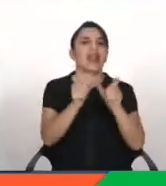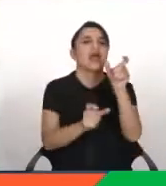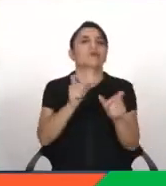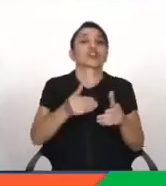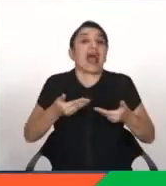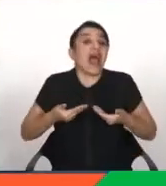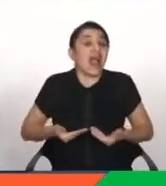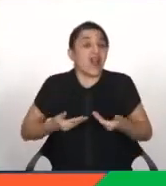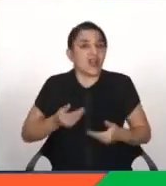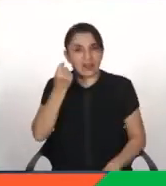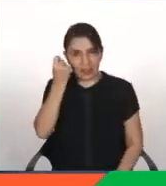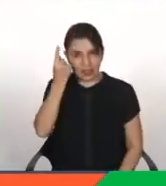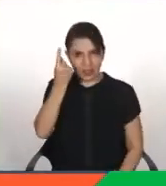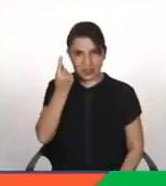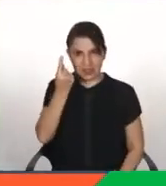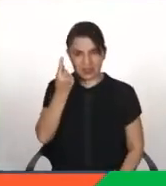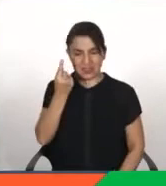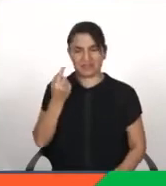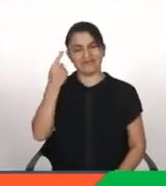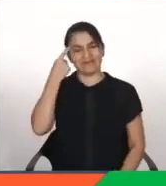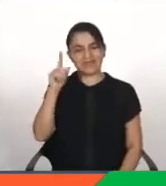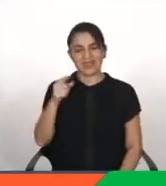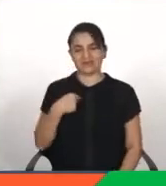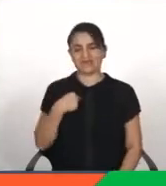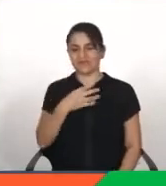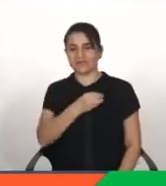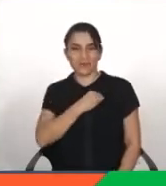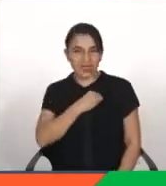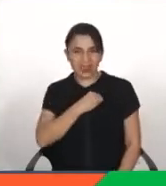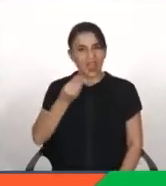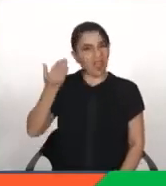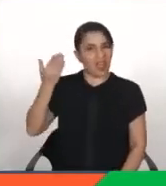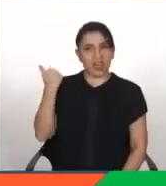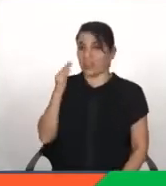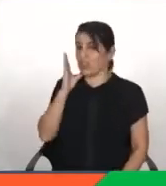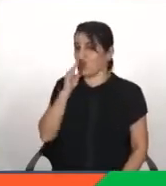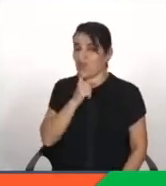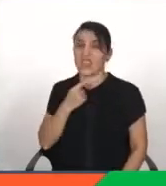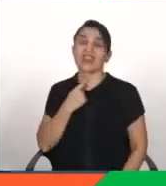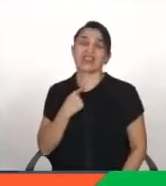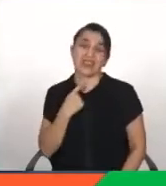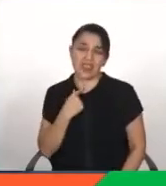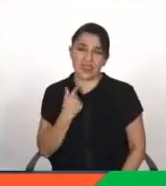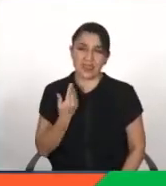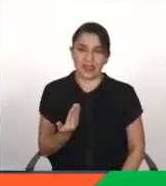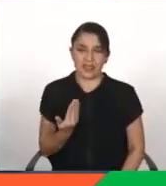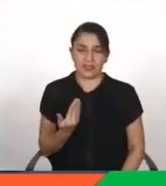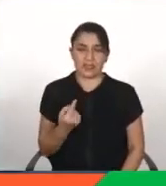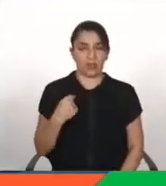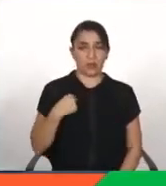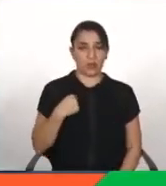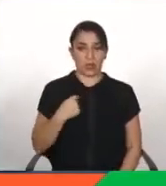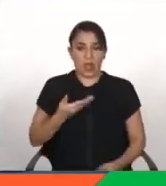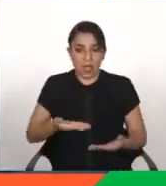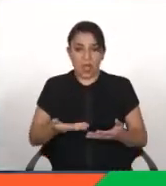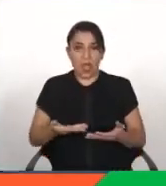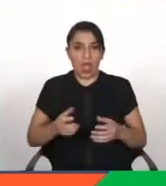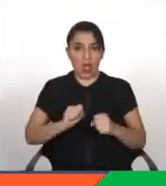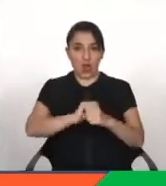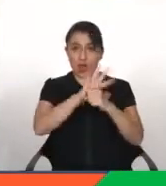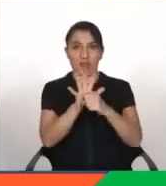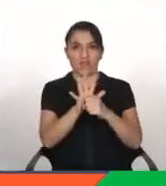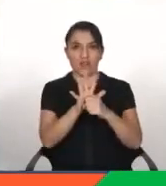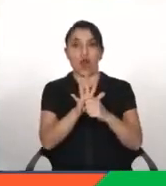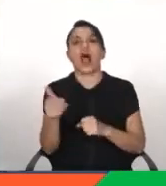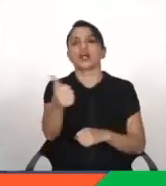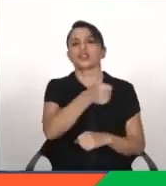esto. Y es una pena, porque en realidad si ahora, o sea, si no hemos empezado de cero con el coronavirus es porque había, a pesar de que